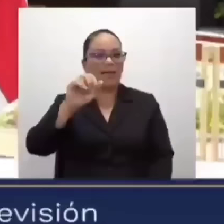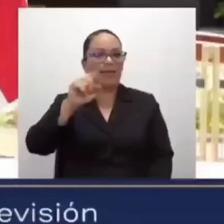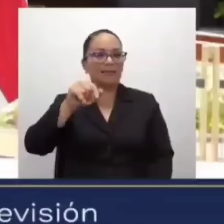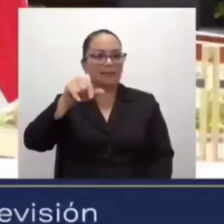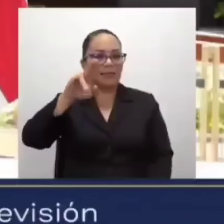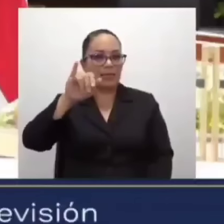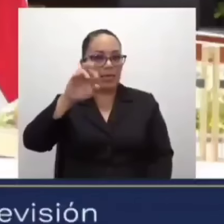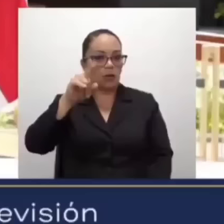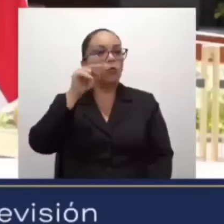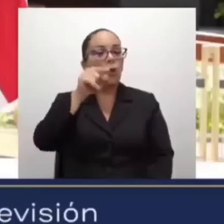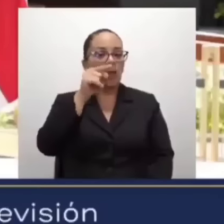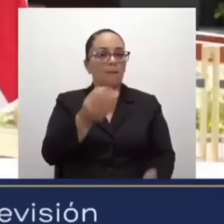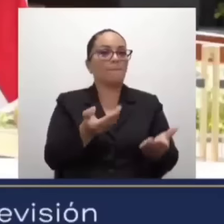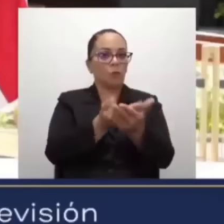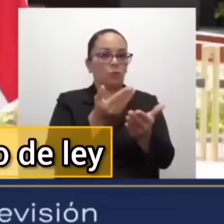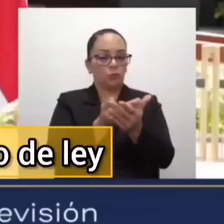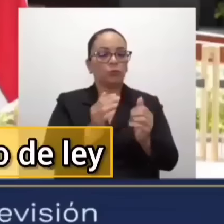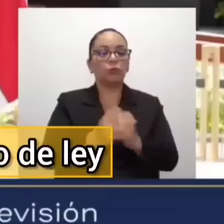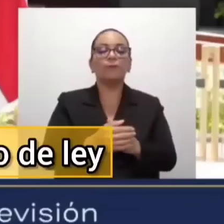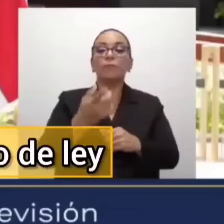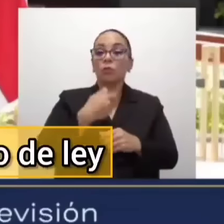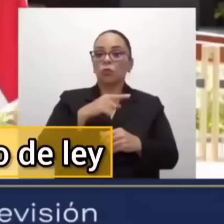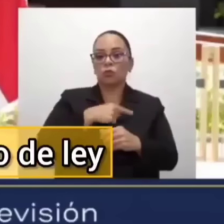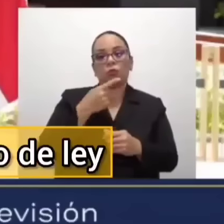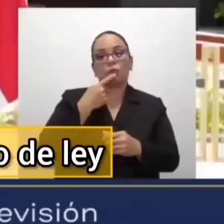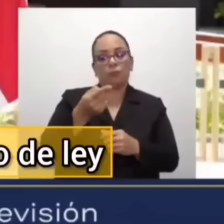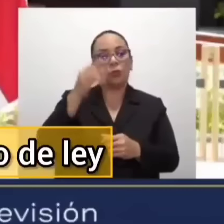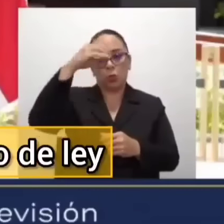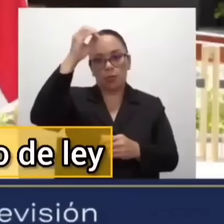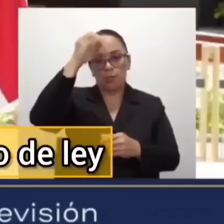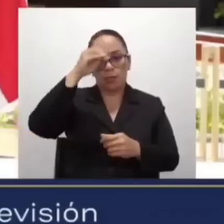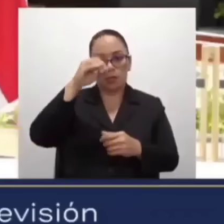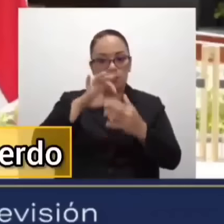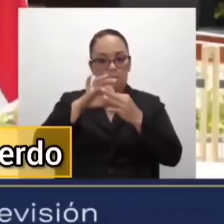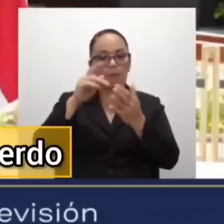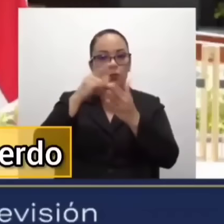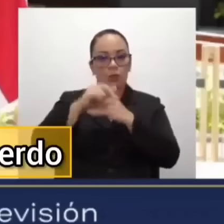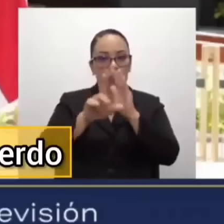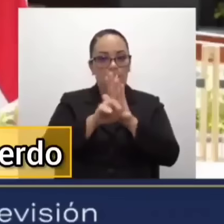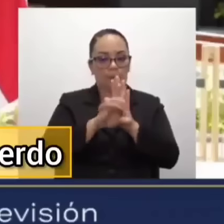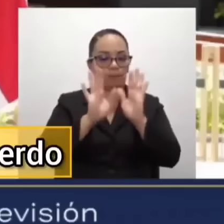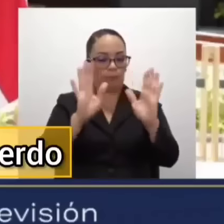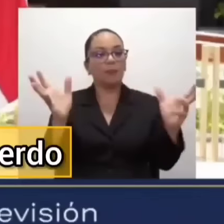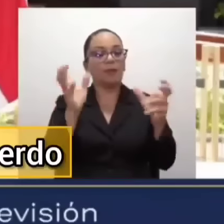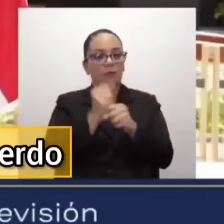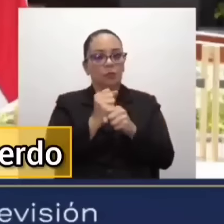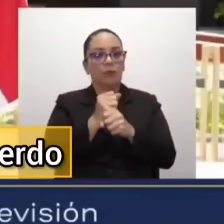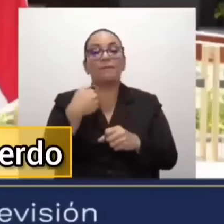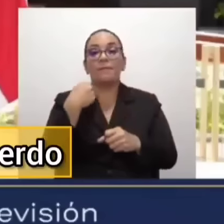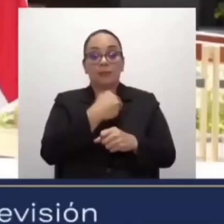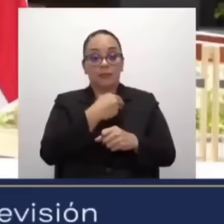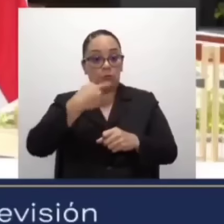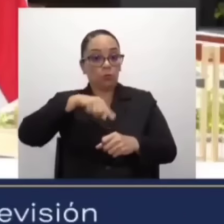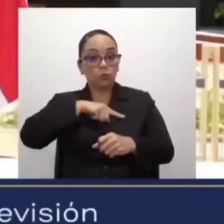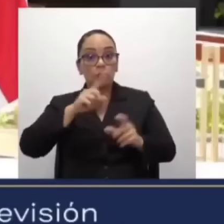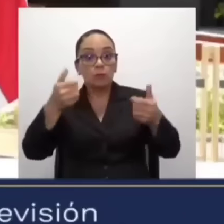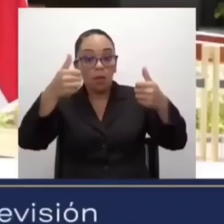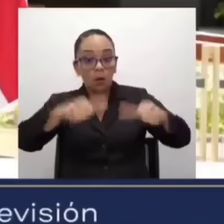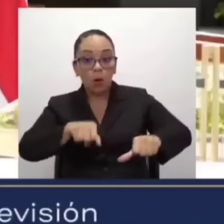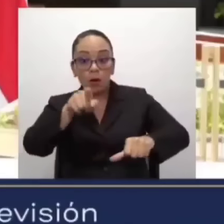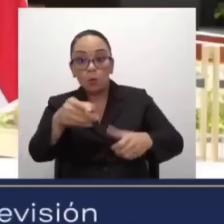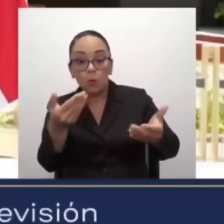le compartimos nuestro criterio con relación a este proyecto de ley. En resumen, el Ministerio no está de acuerdo con la propuesta